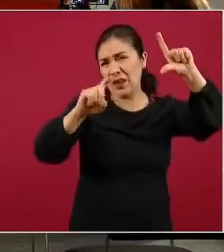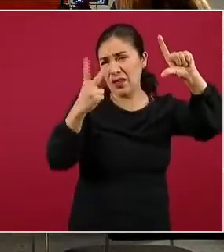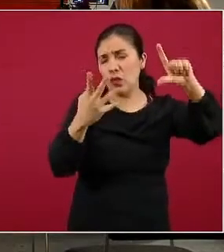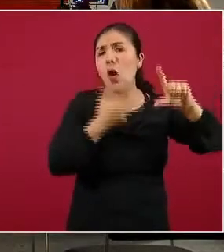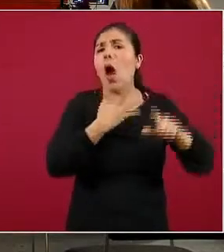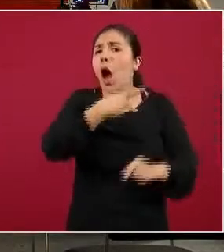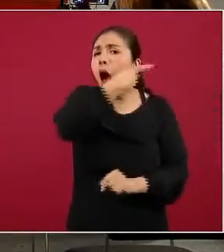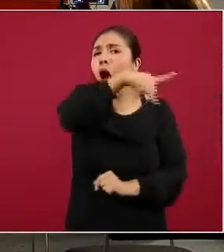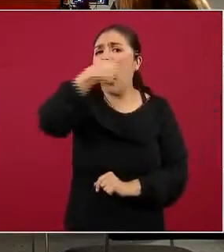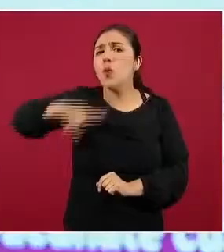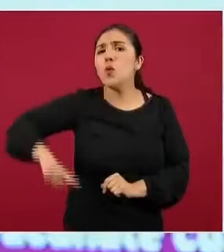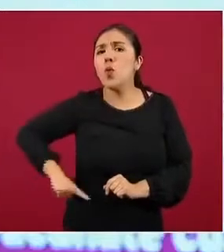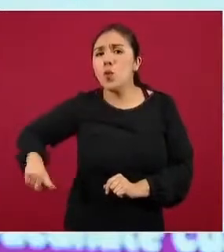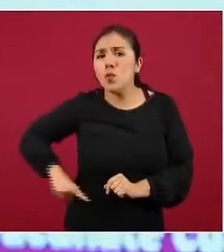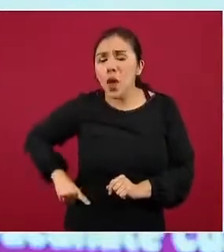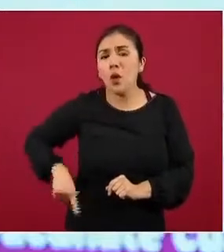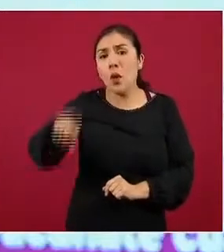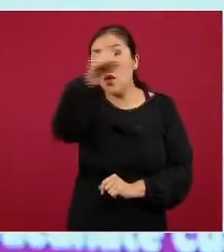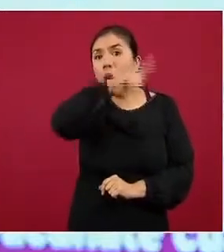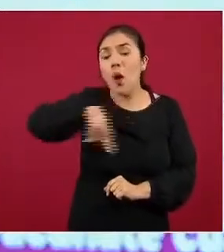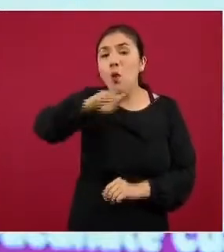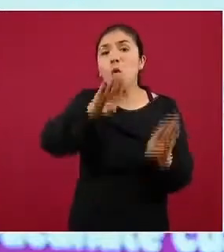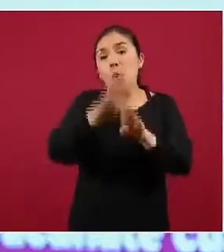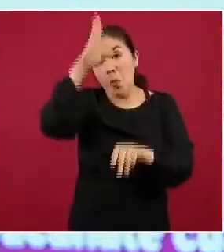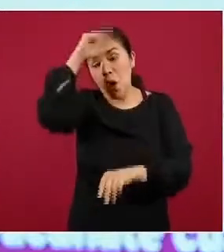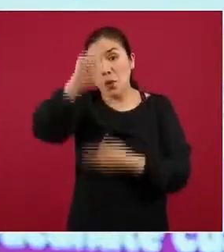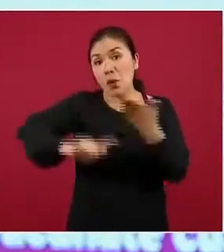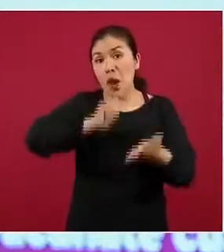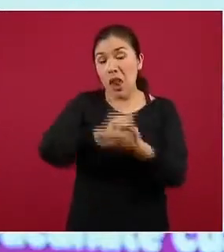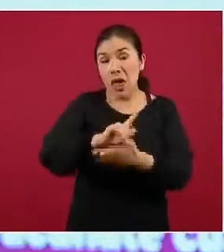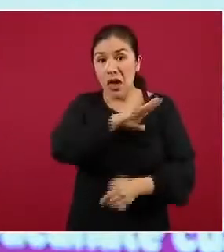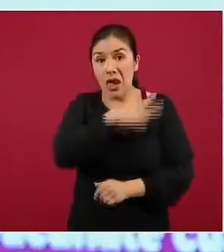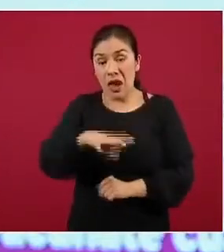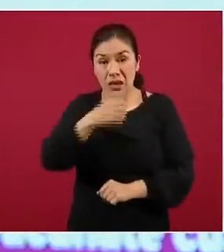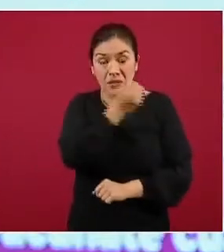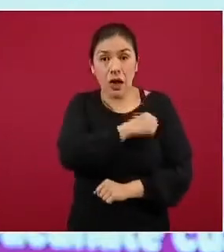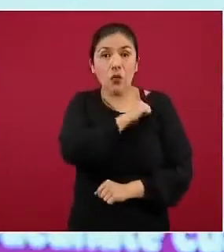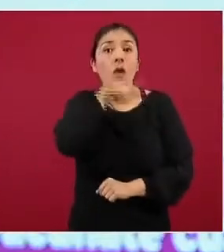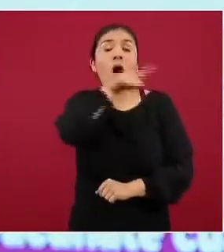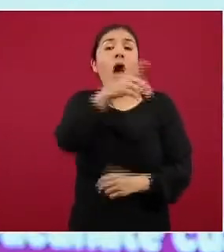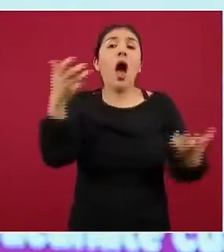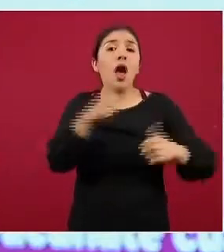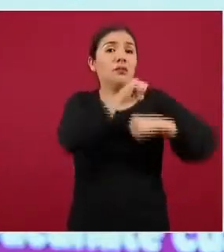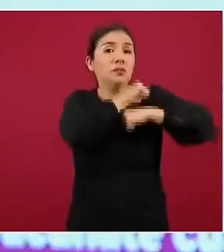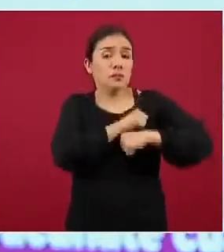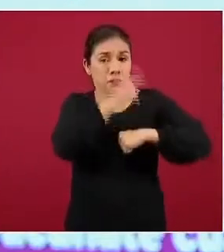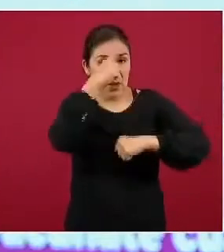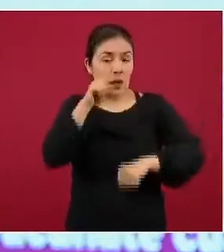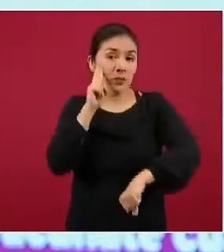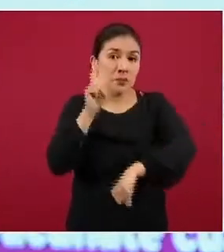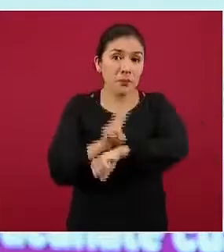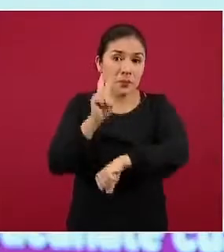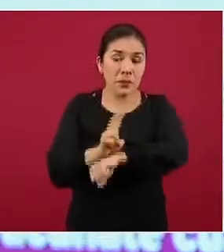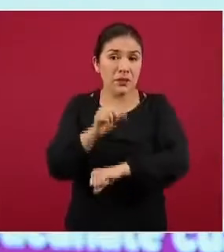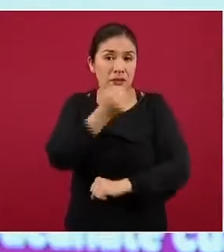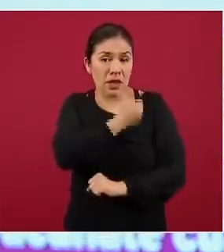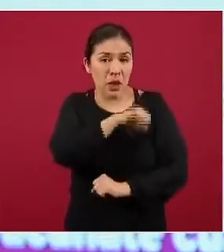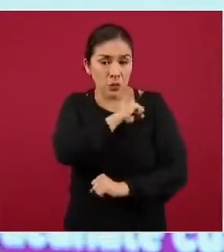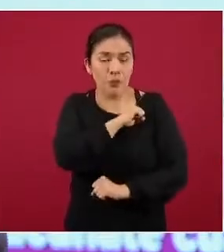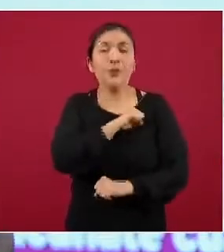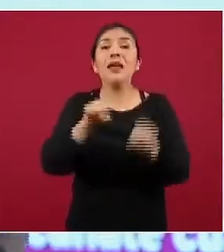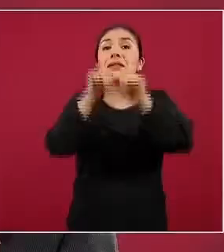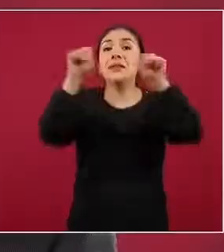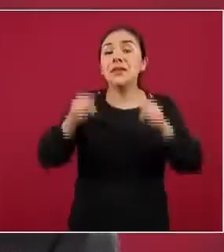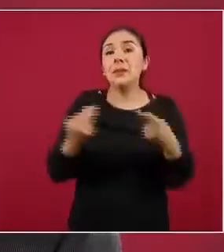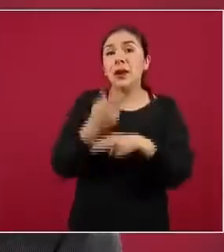tienen gobiernos, y esos gobiernos, de acuerdo a la Ley General de Salud, son autoridades sanitarias. El Sistema Nacional de Vigilancia